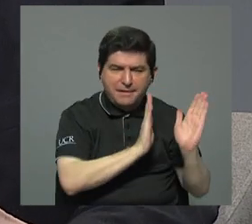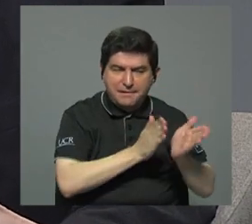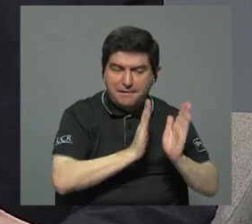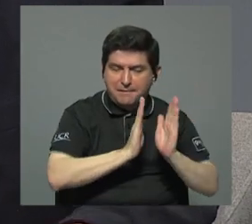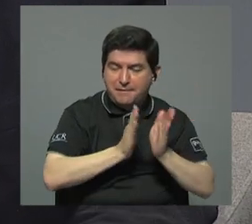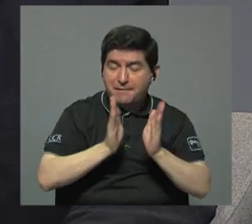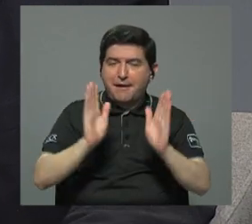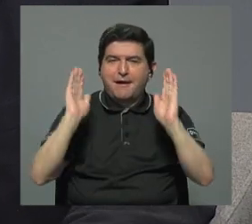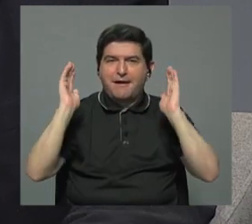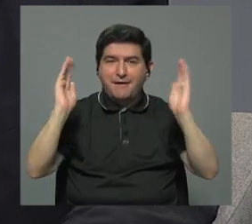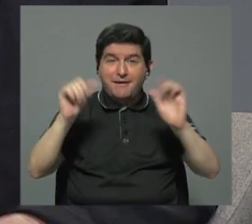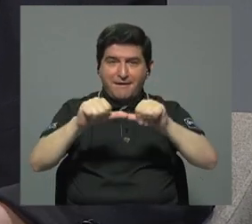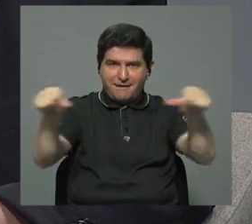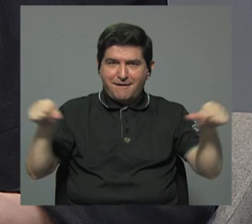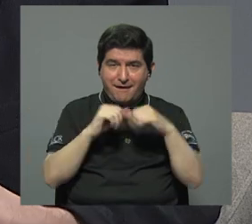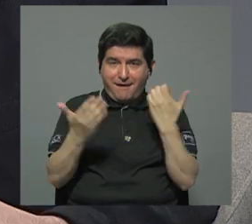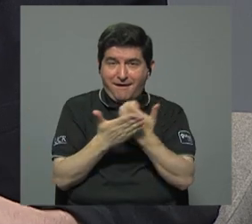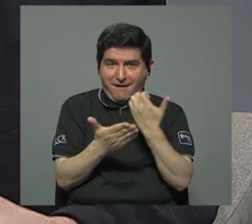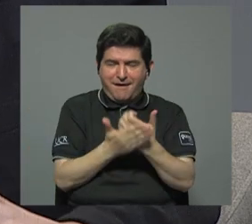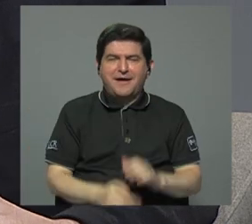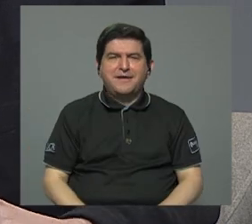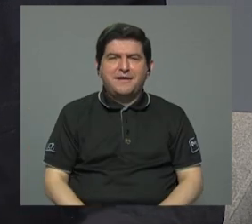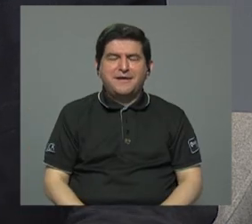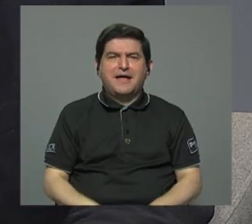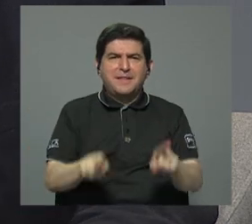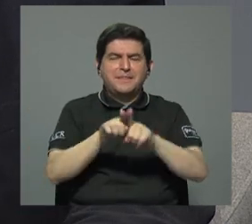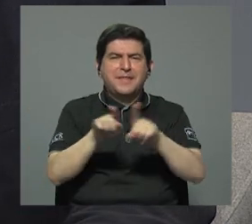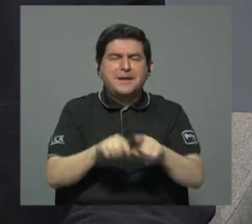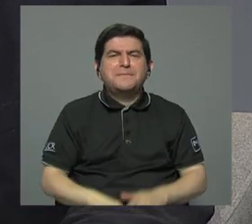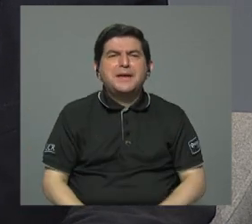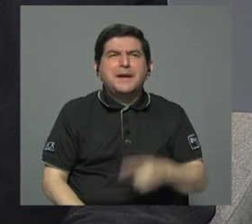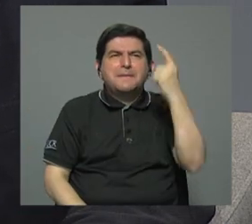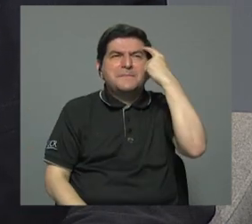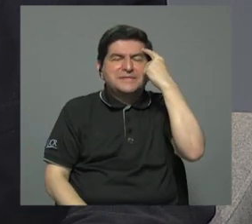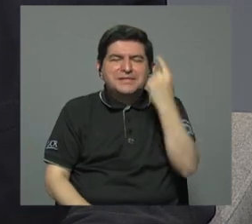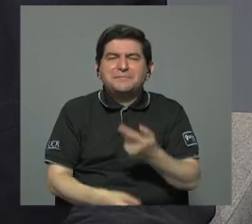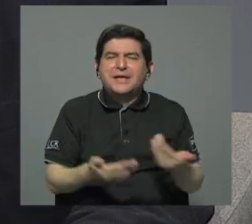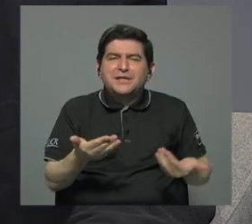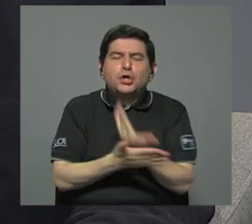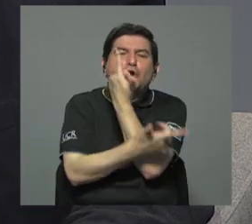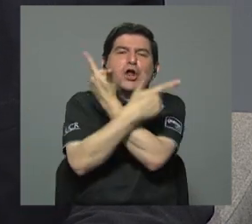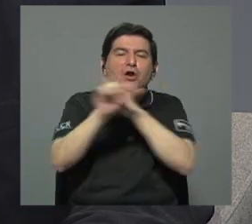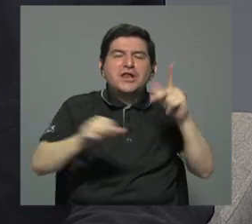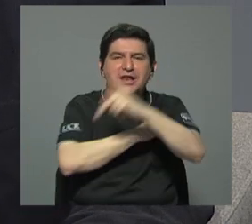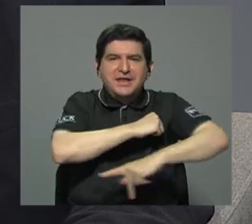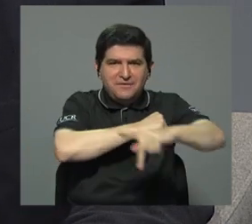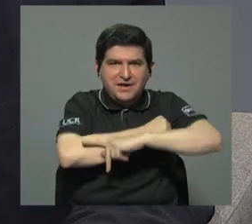de grandes sectores económicos, de grandes academias del pensamiento neoliberal en este país, que